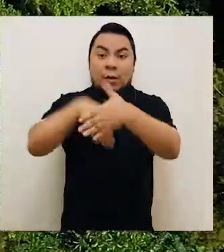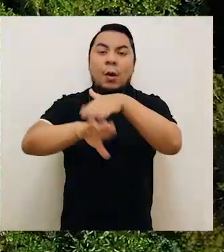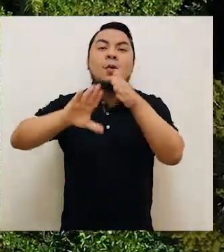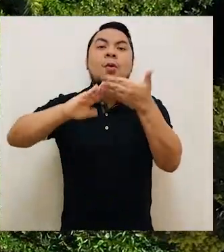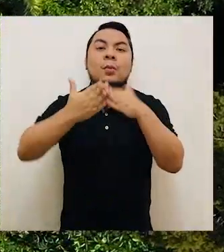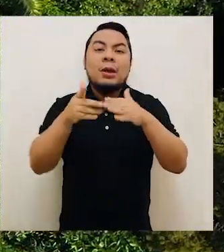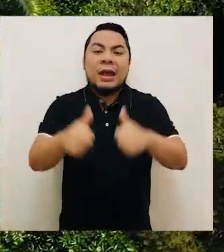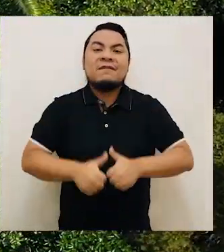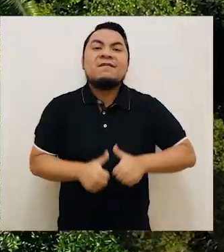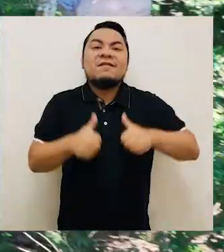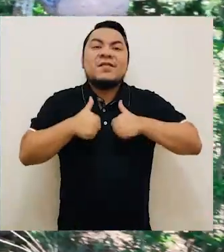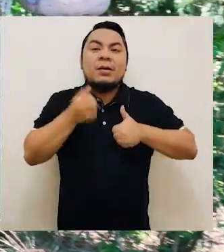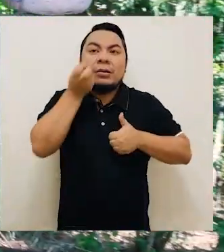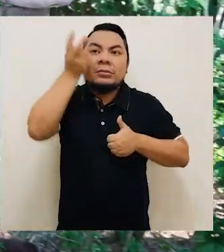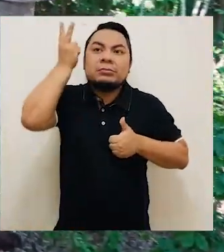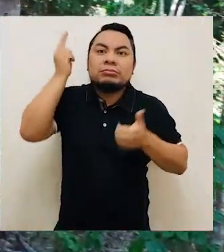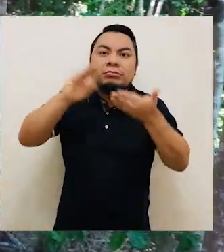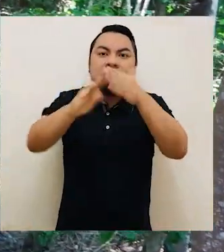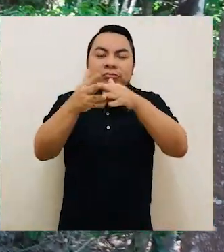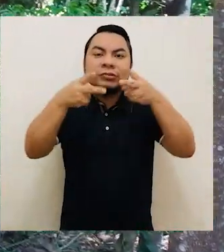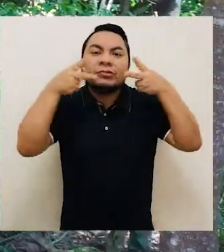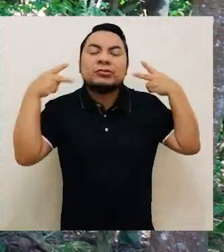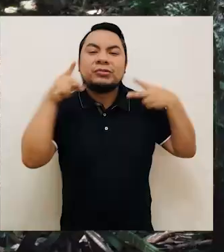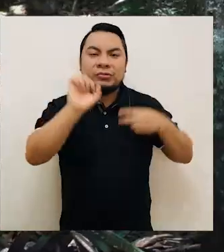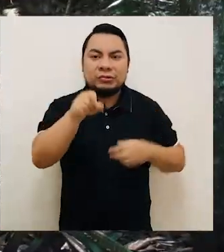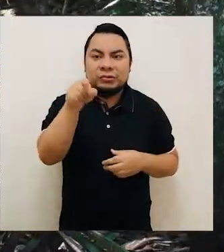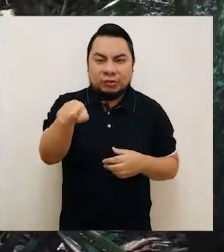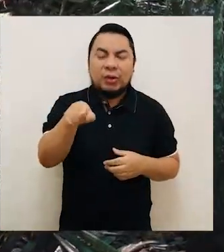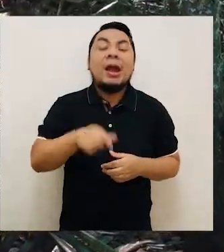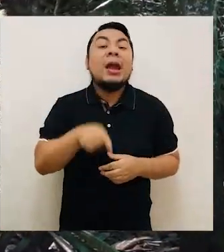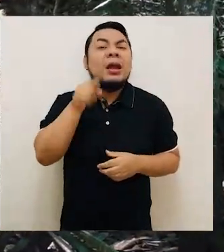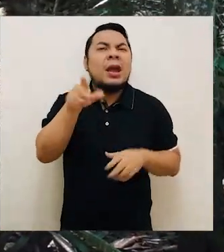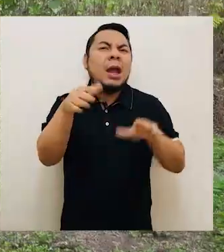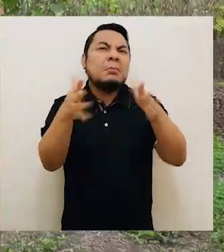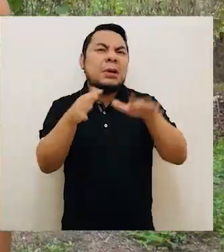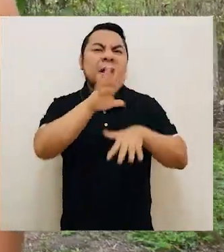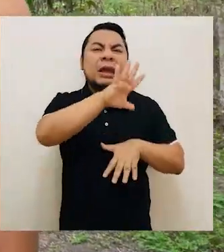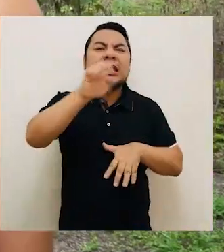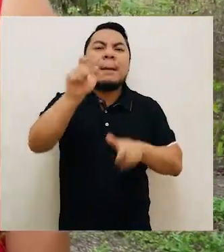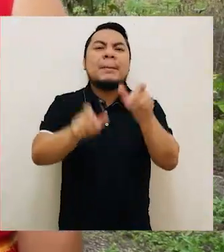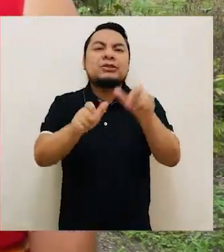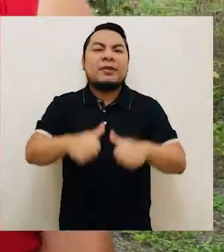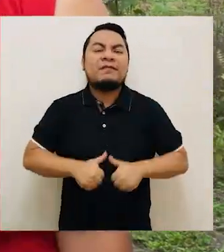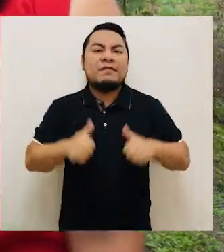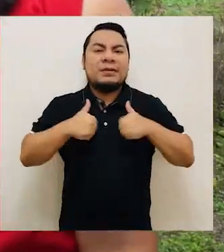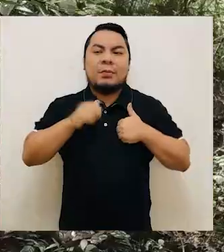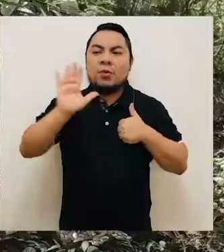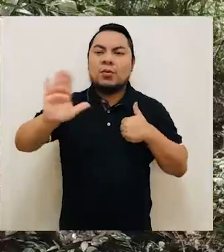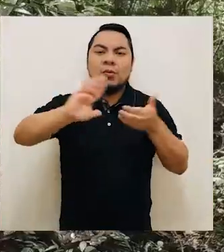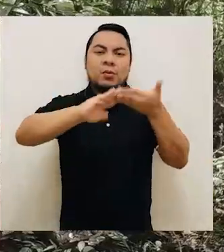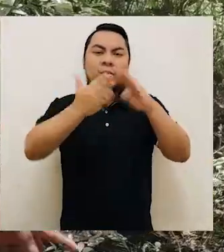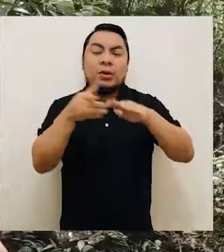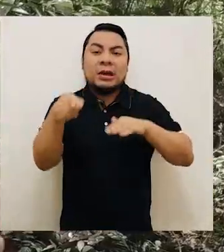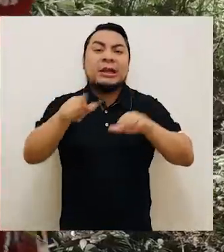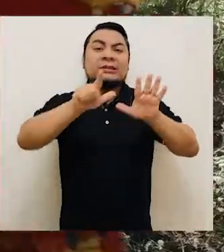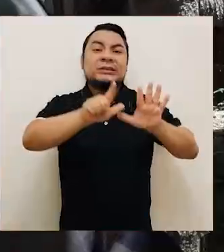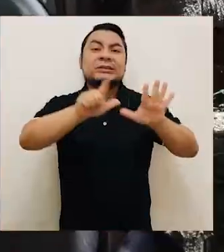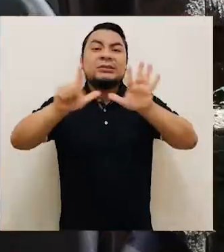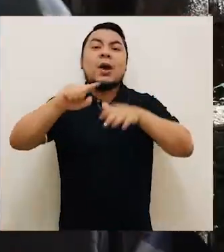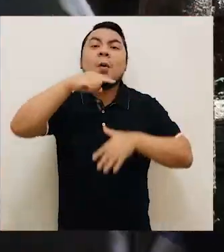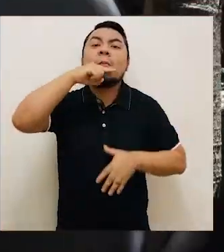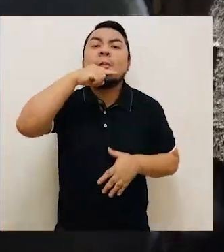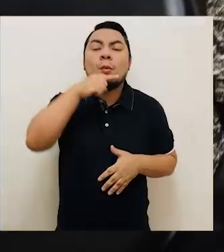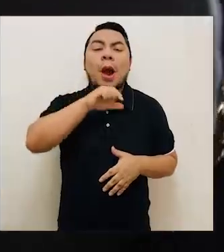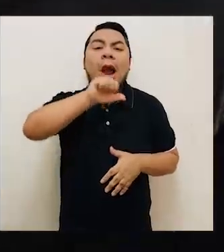Comunal, hogar de la comunidad nativa Champuyacu. Cuenta con alrededor de 500 habitantes, de los cuales son 77